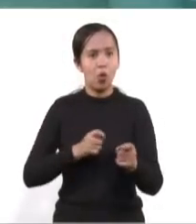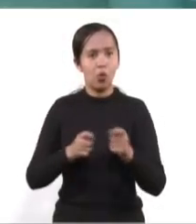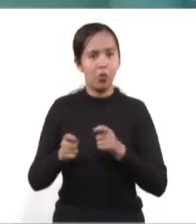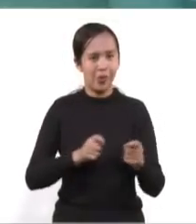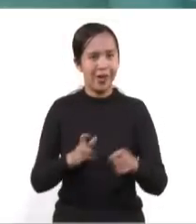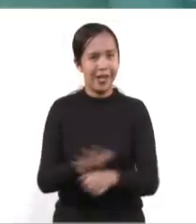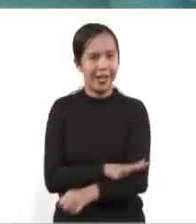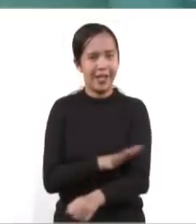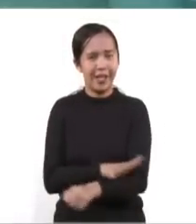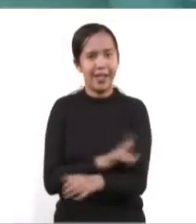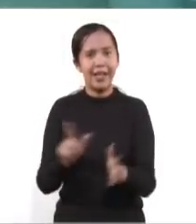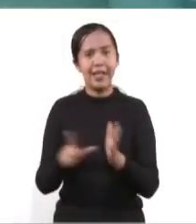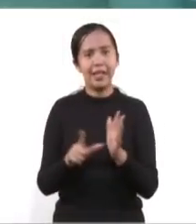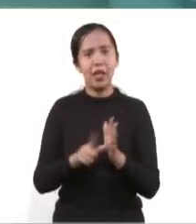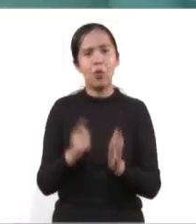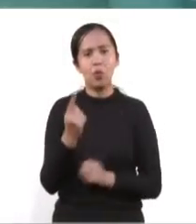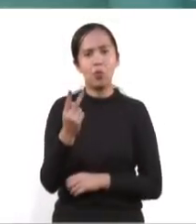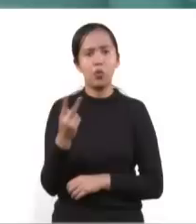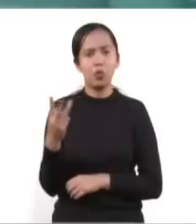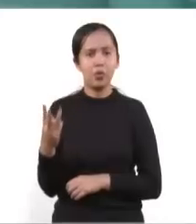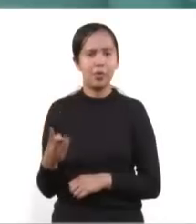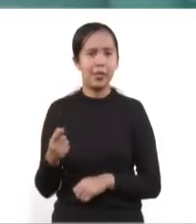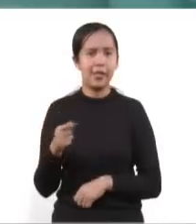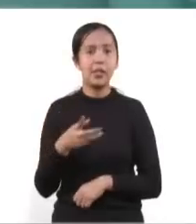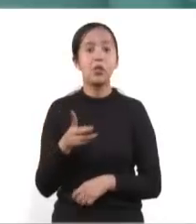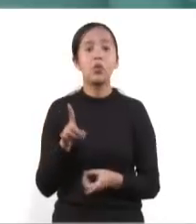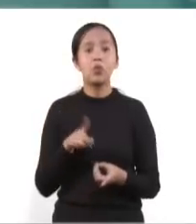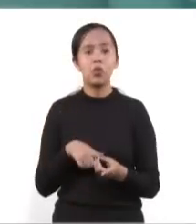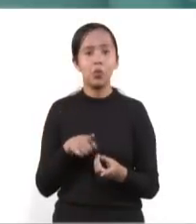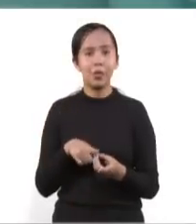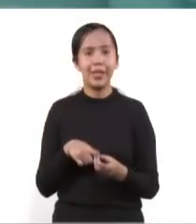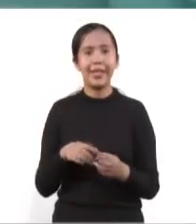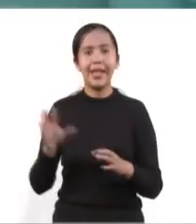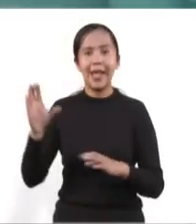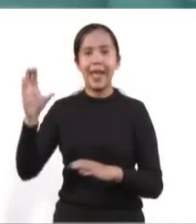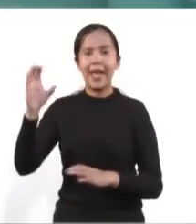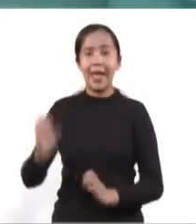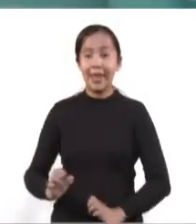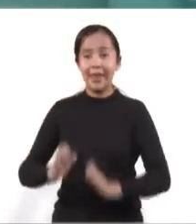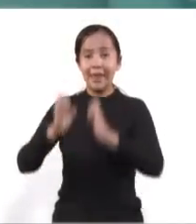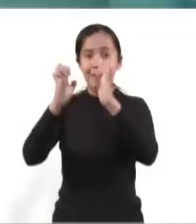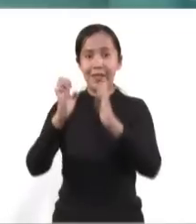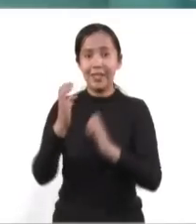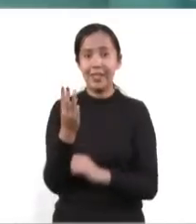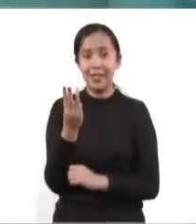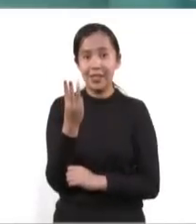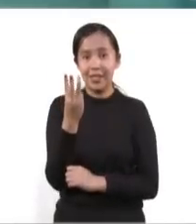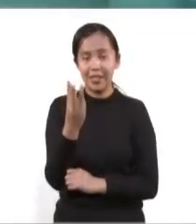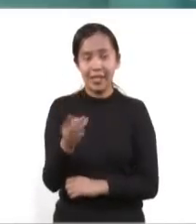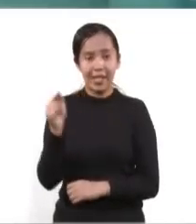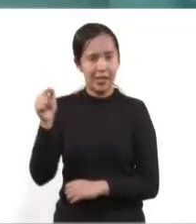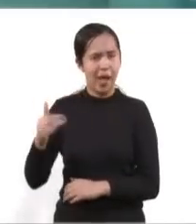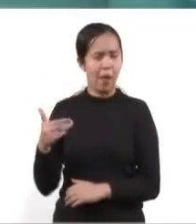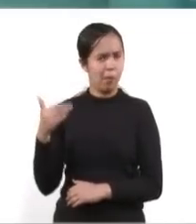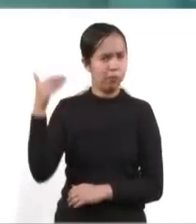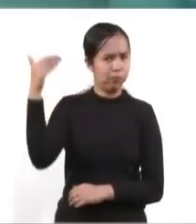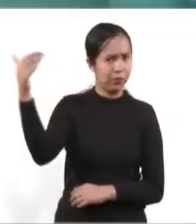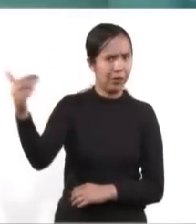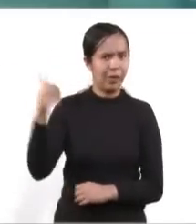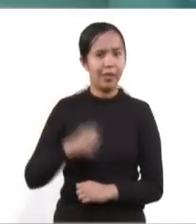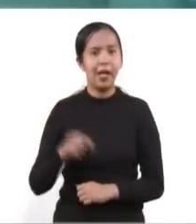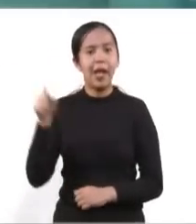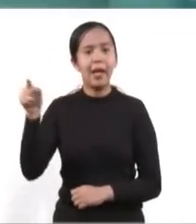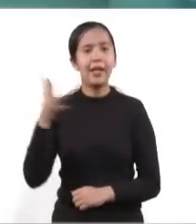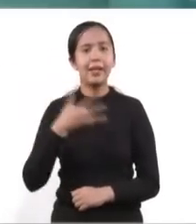líneas 1, 2 y 3, ubicado en el tercer edificio, un poco más al fondo, en el cual se alberga